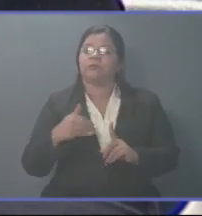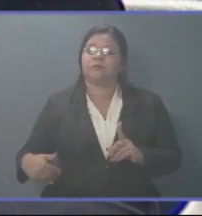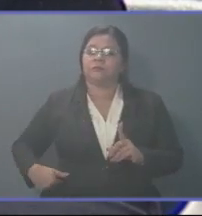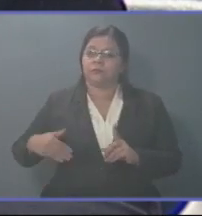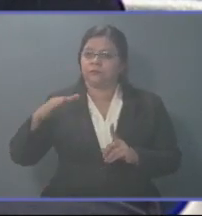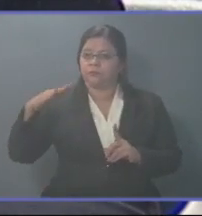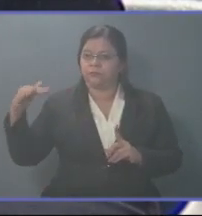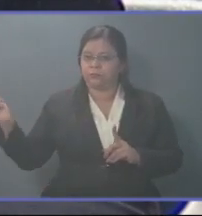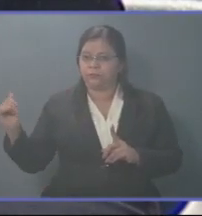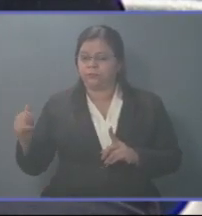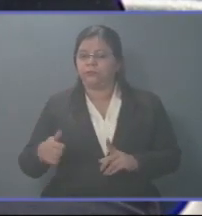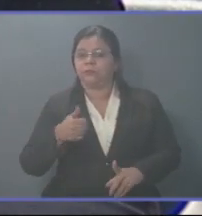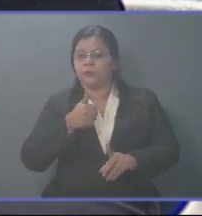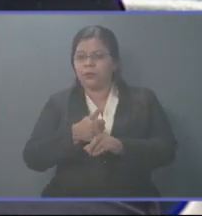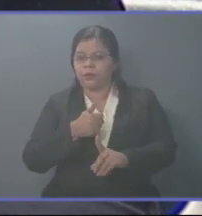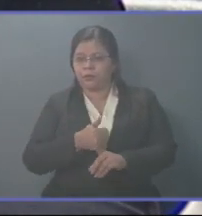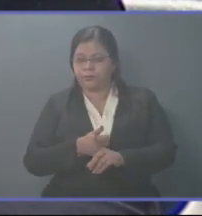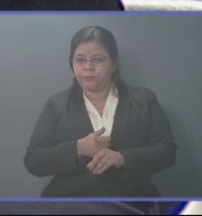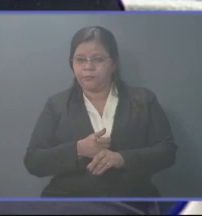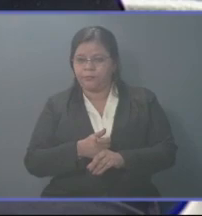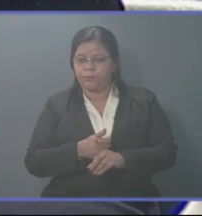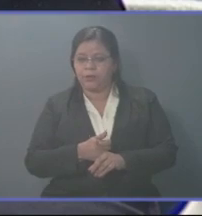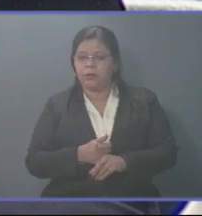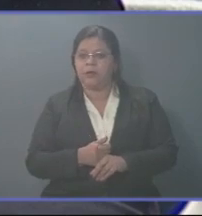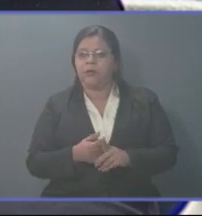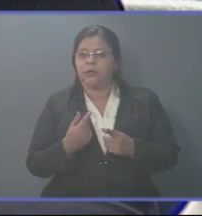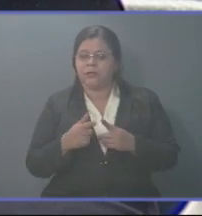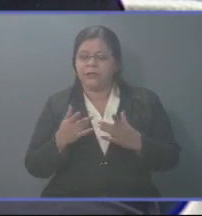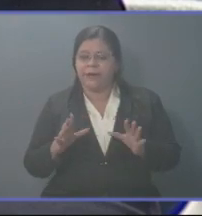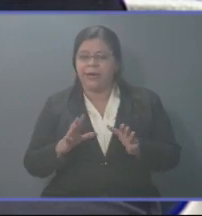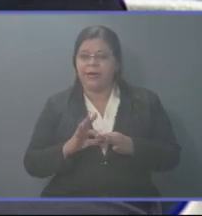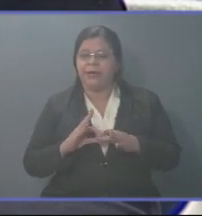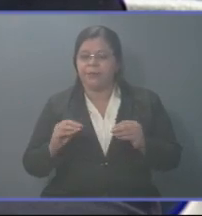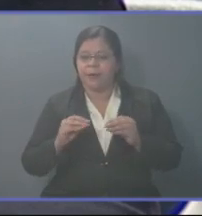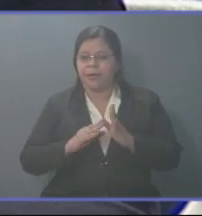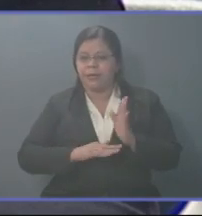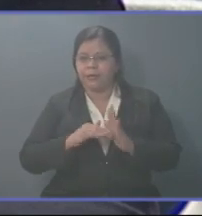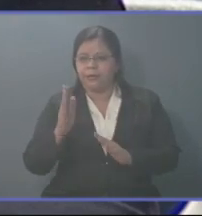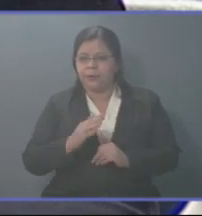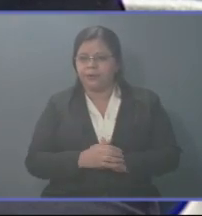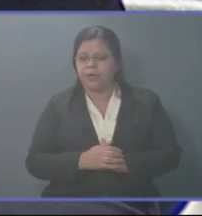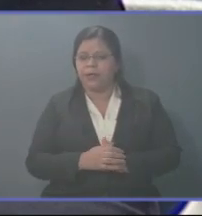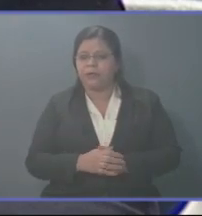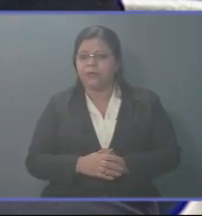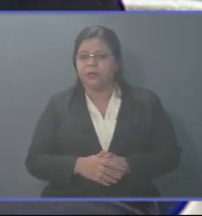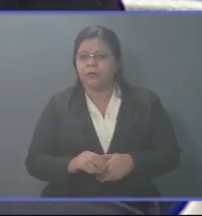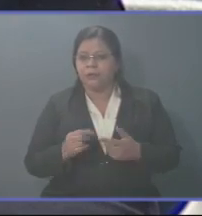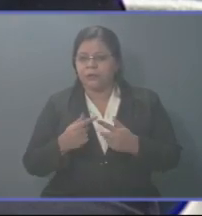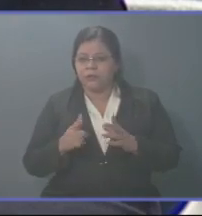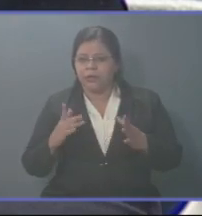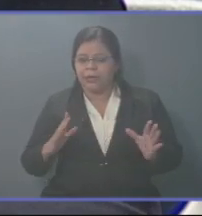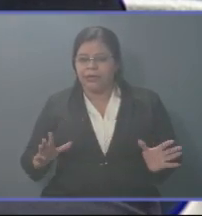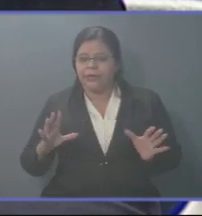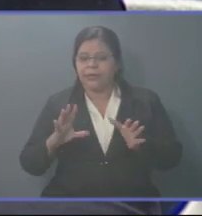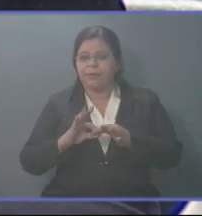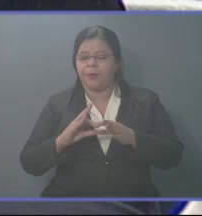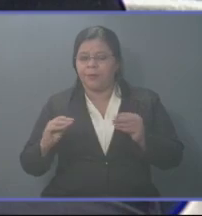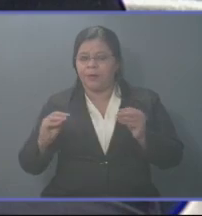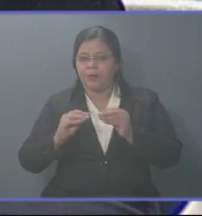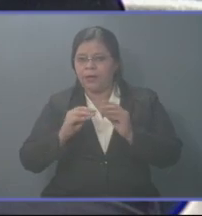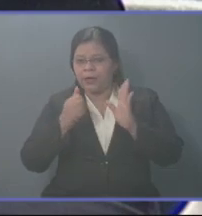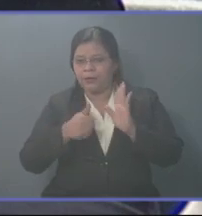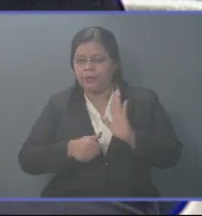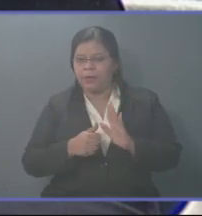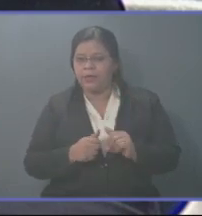República, cada una de una terna integrada por personas candidatas propuestas por organizaciones